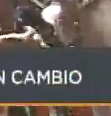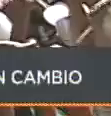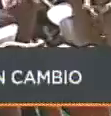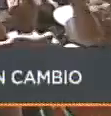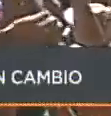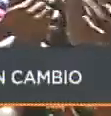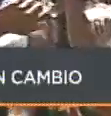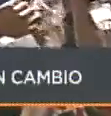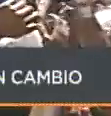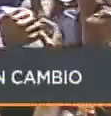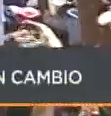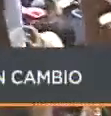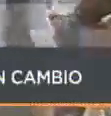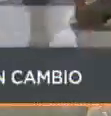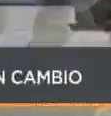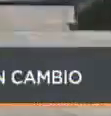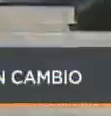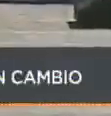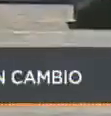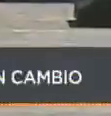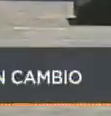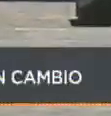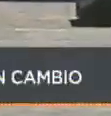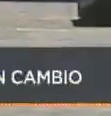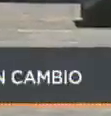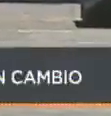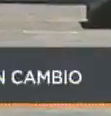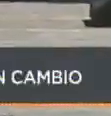He venido a pedir de ustedes